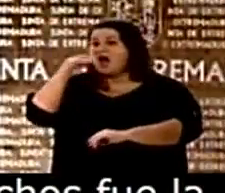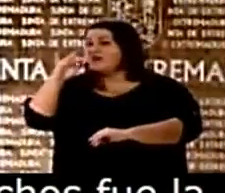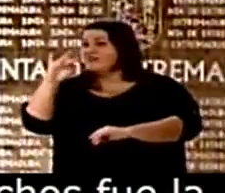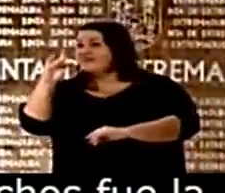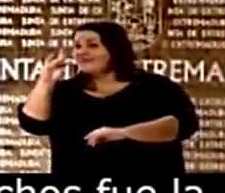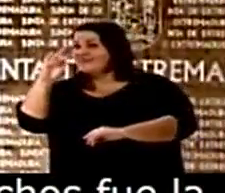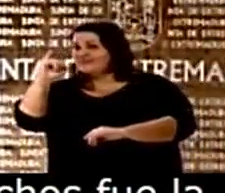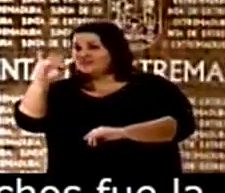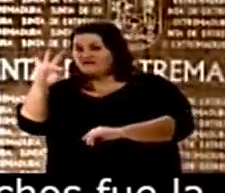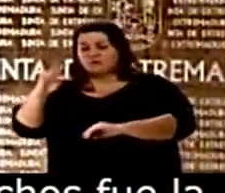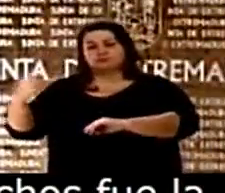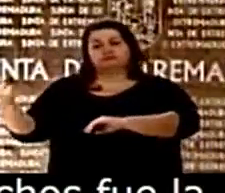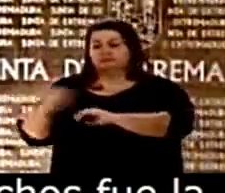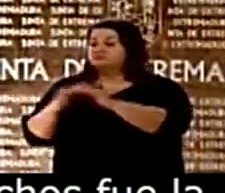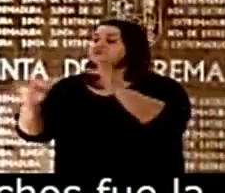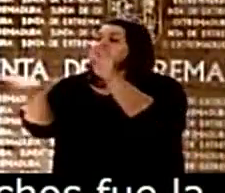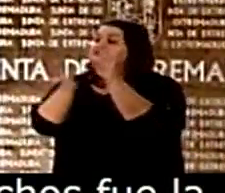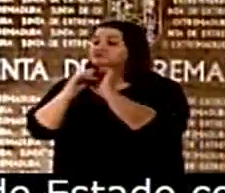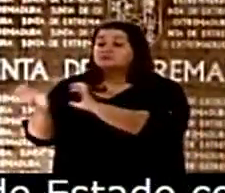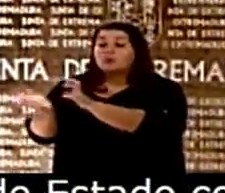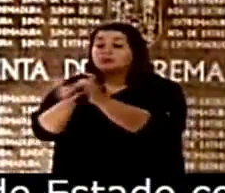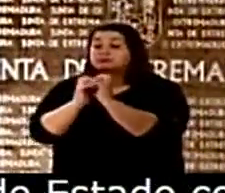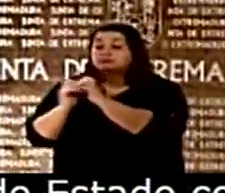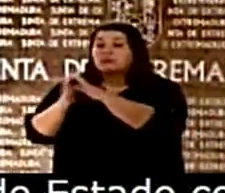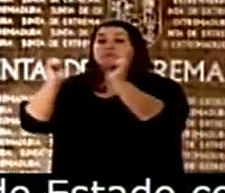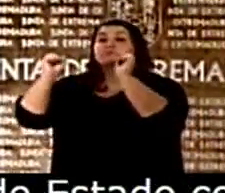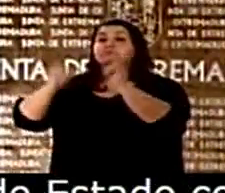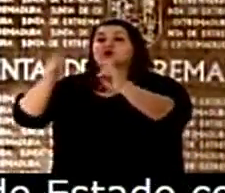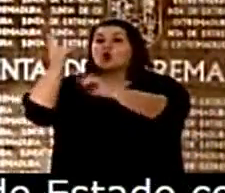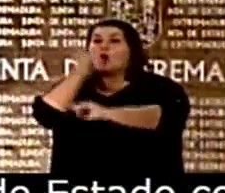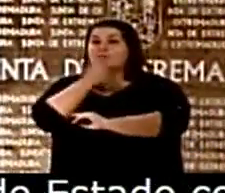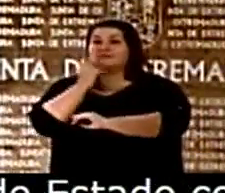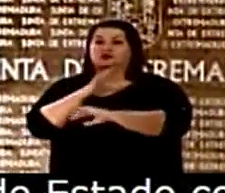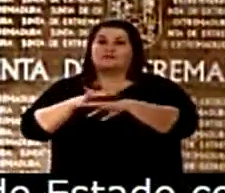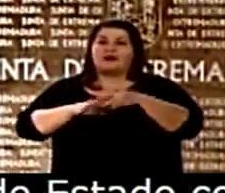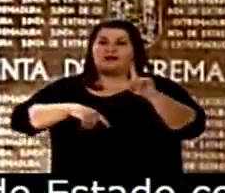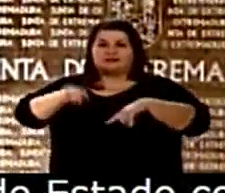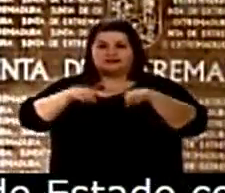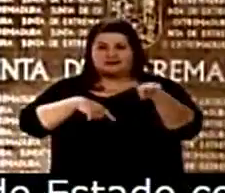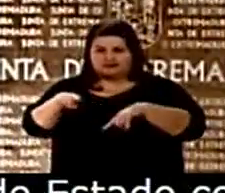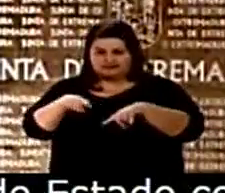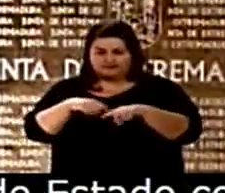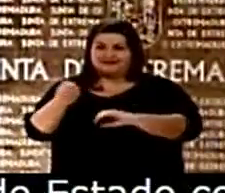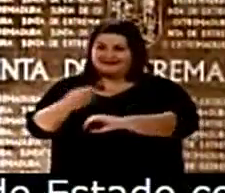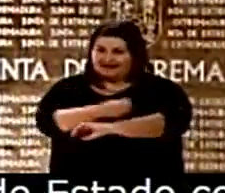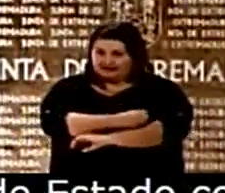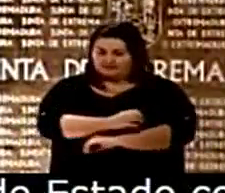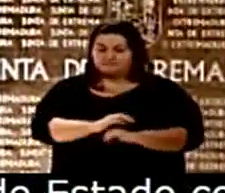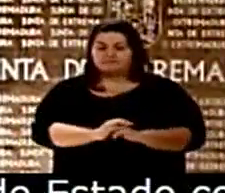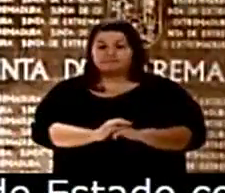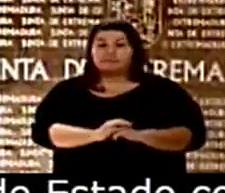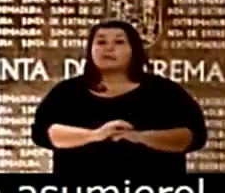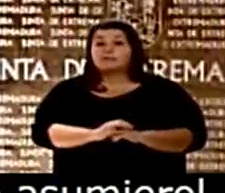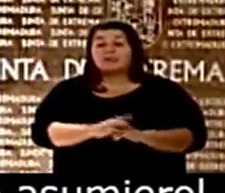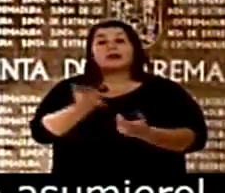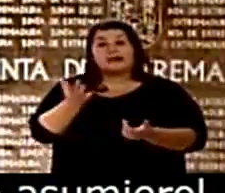momento se asumieron unos compromisos de enviar material rodante. Si bien es cierto que